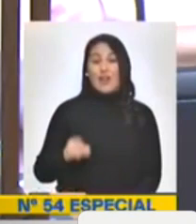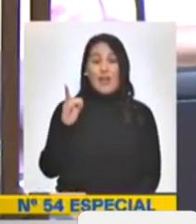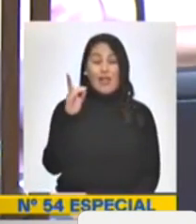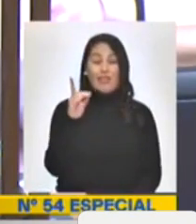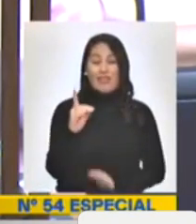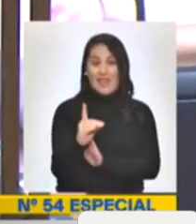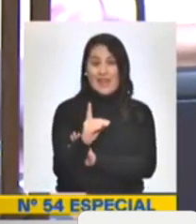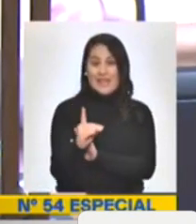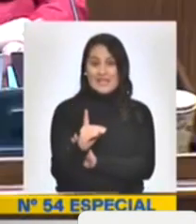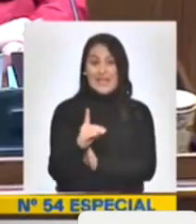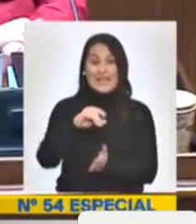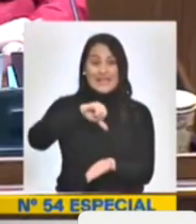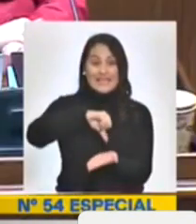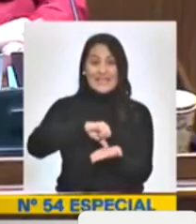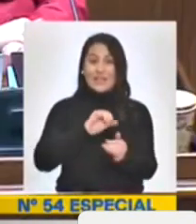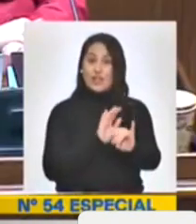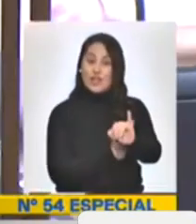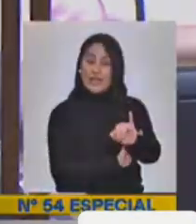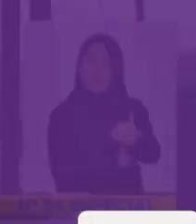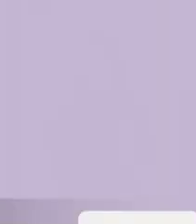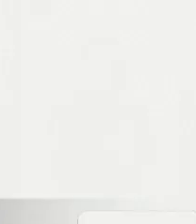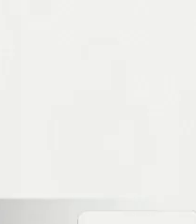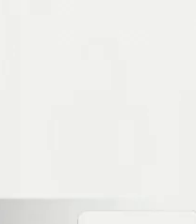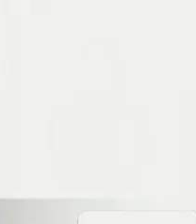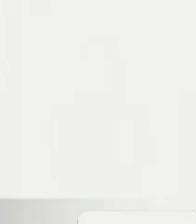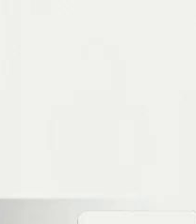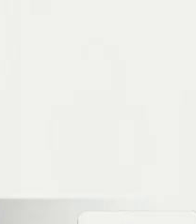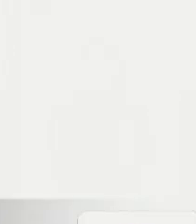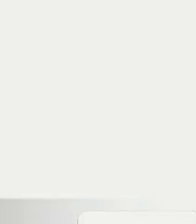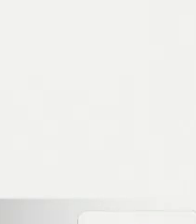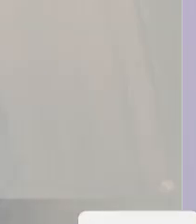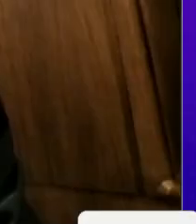más. Por lo tanto, me abstengo, presidente. Gracias.